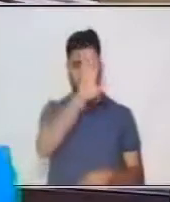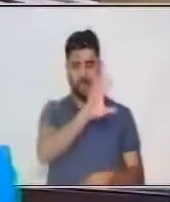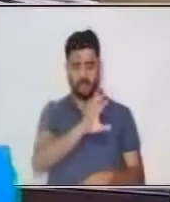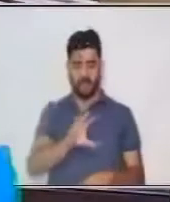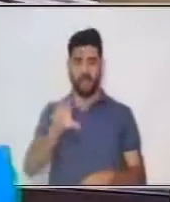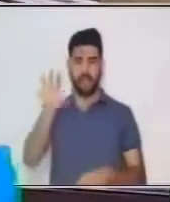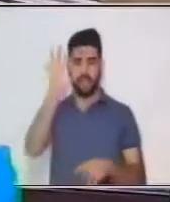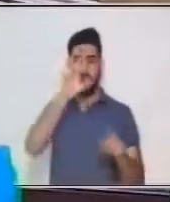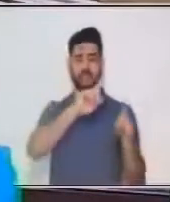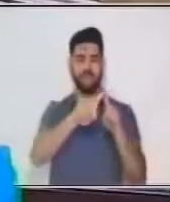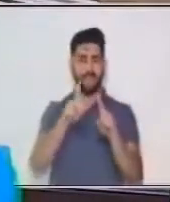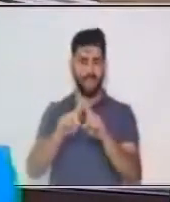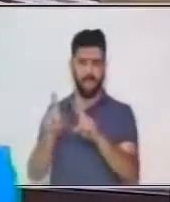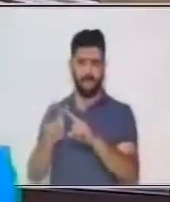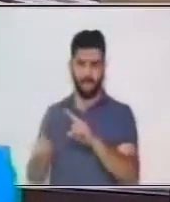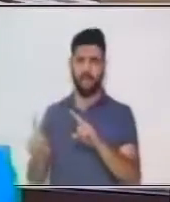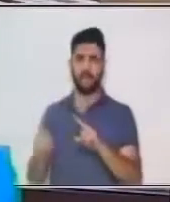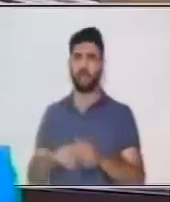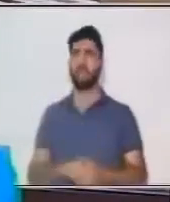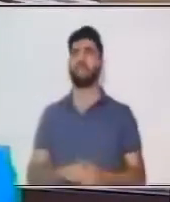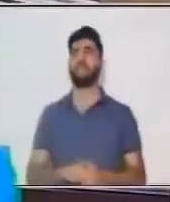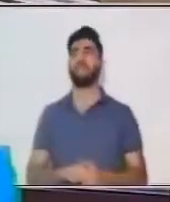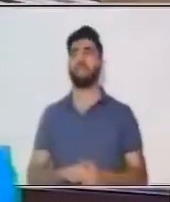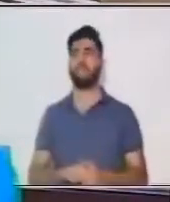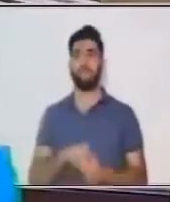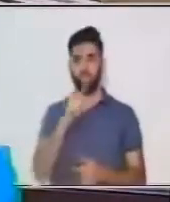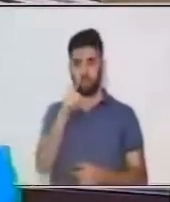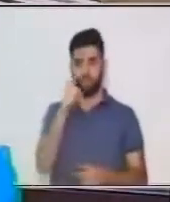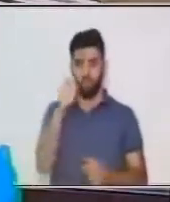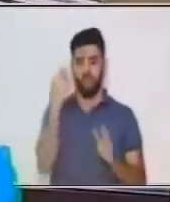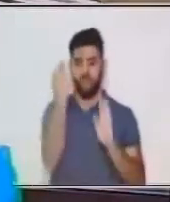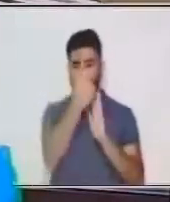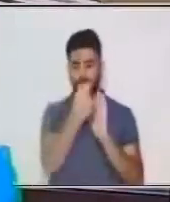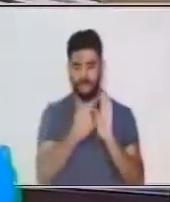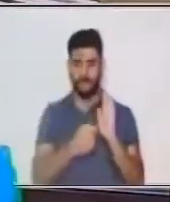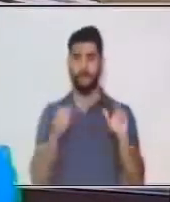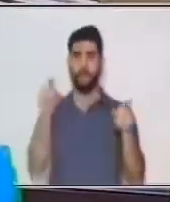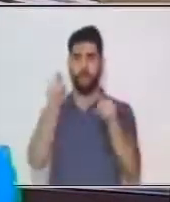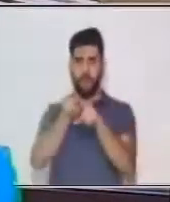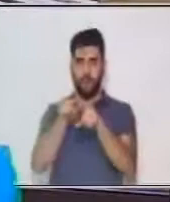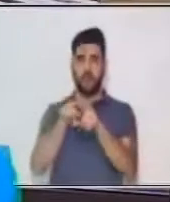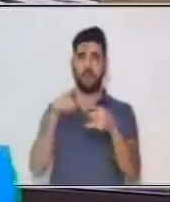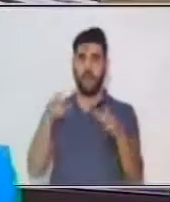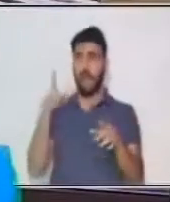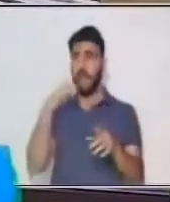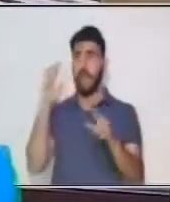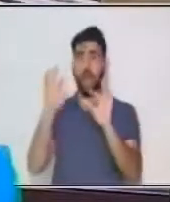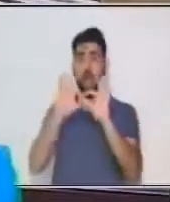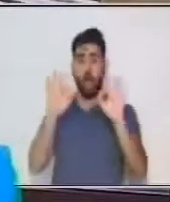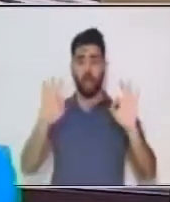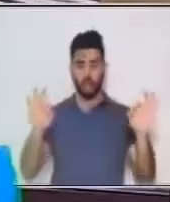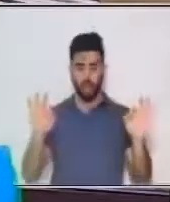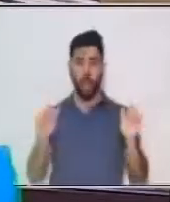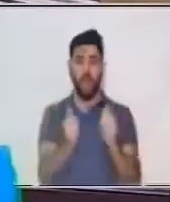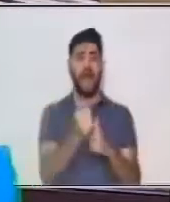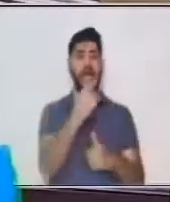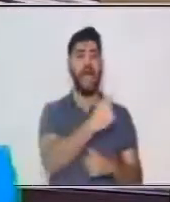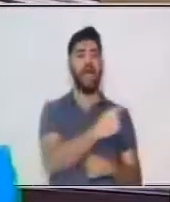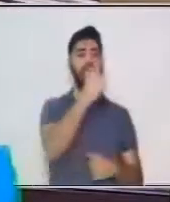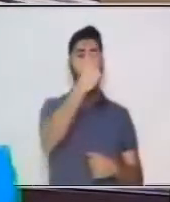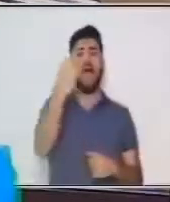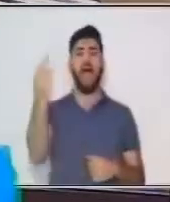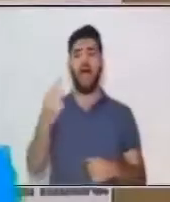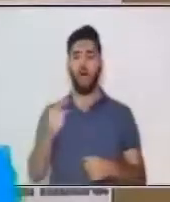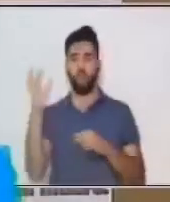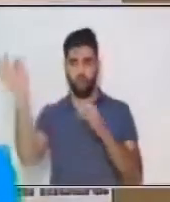oído y tenemos el sentido de la vista. Vas a hacer un dibujo similar y vas a clasificar estas oraciones dependiendo del sentido